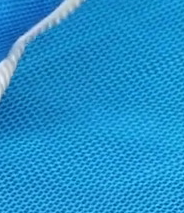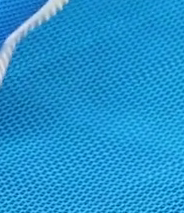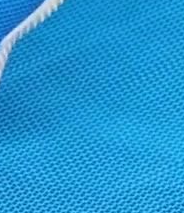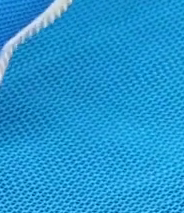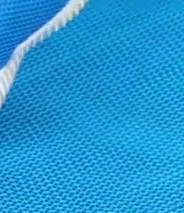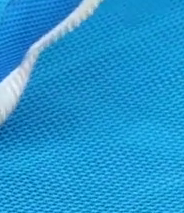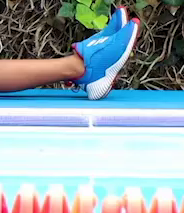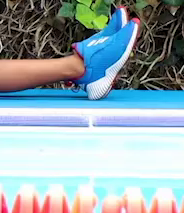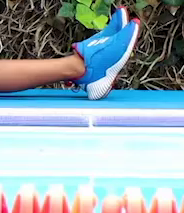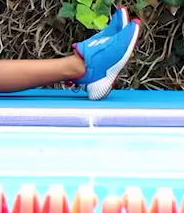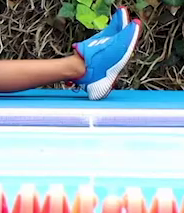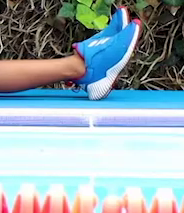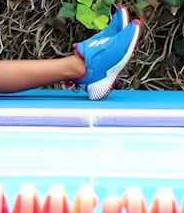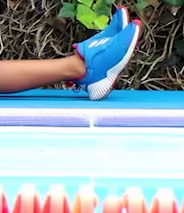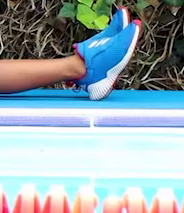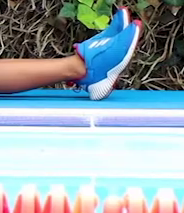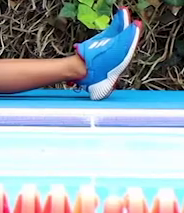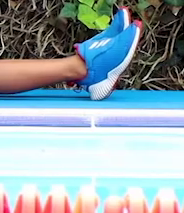Respira.